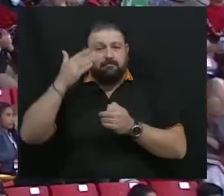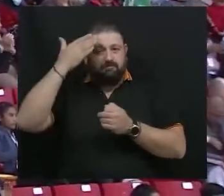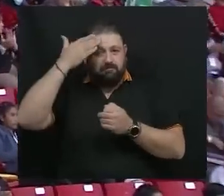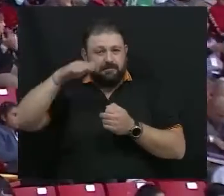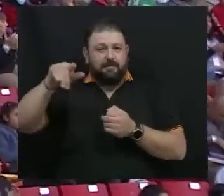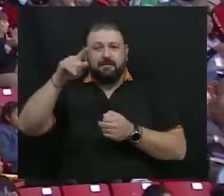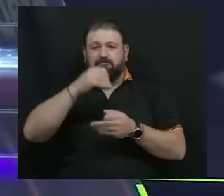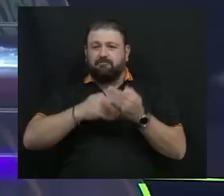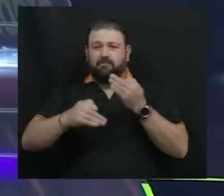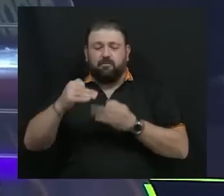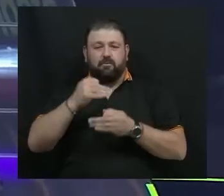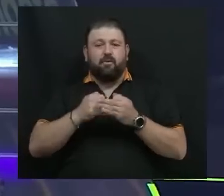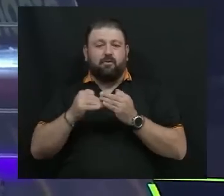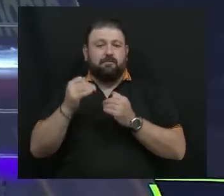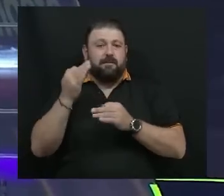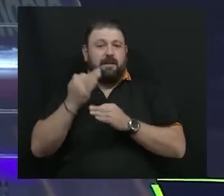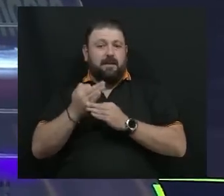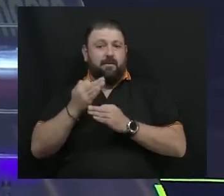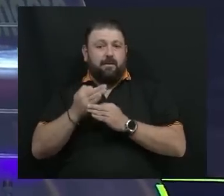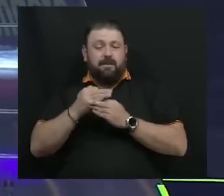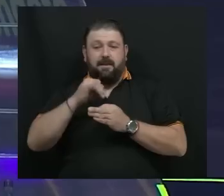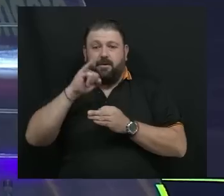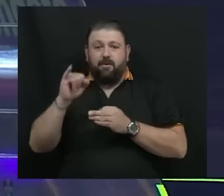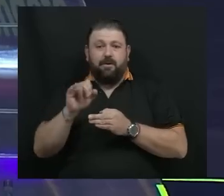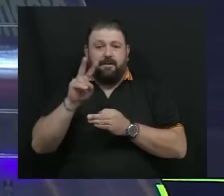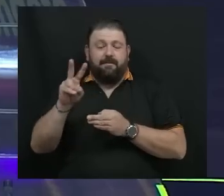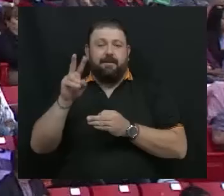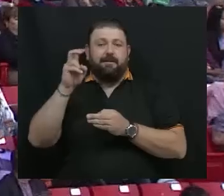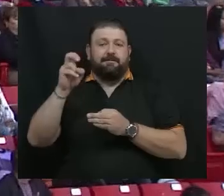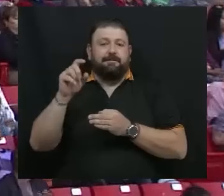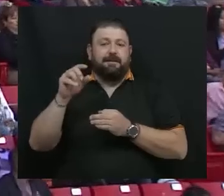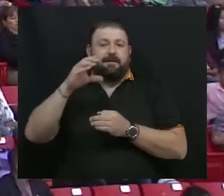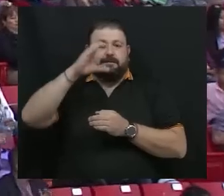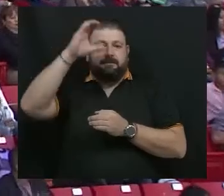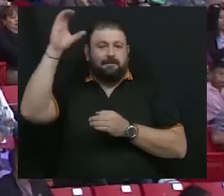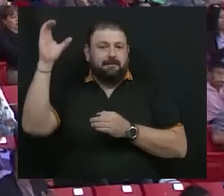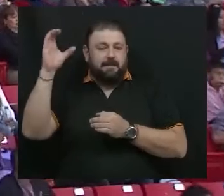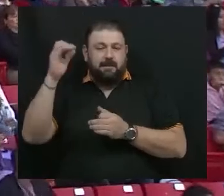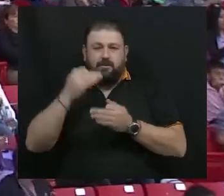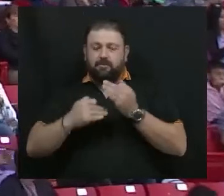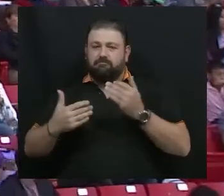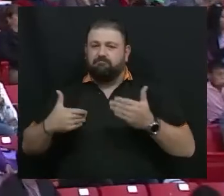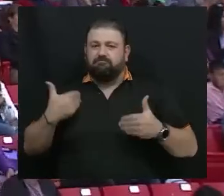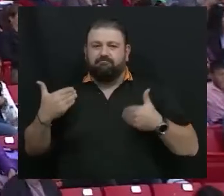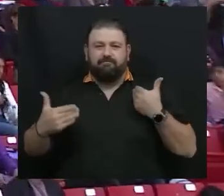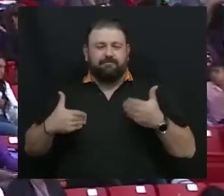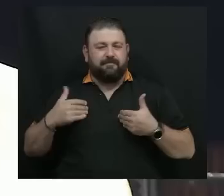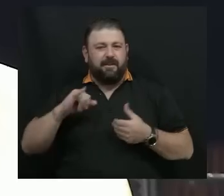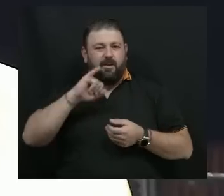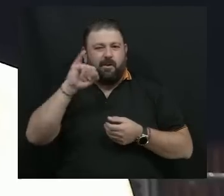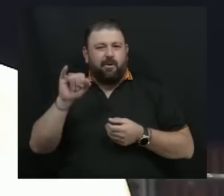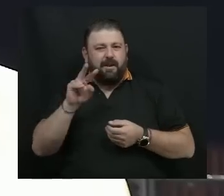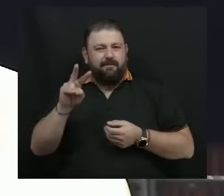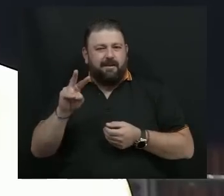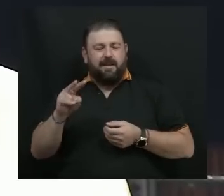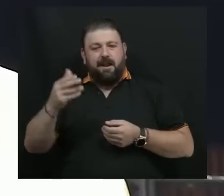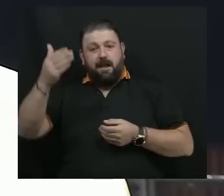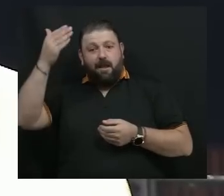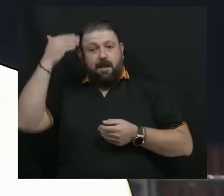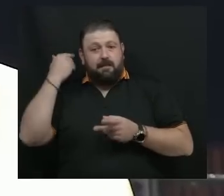está allá arriba también celebrando con nosotros. Jorge visualiza, inicia OmniLife,